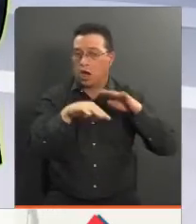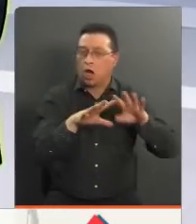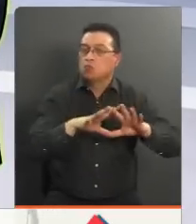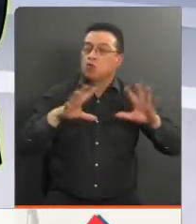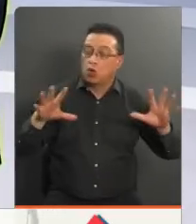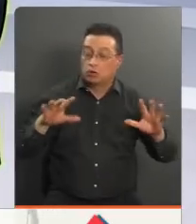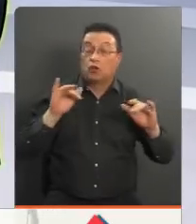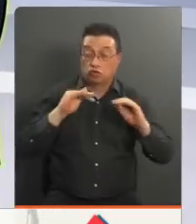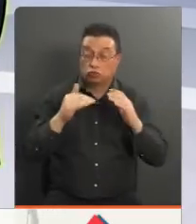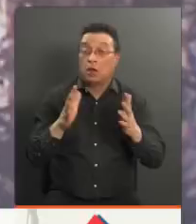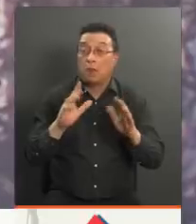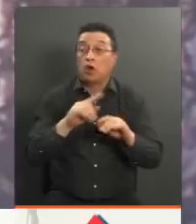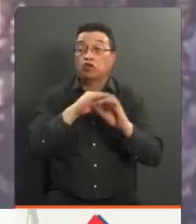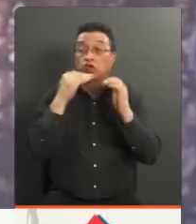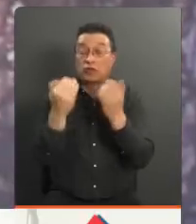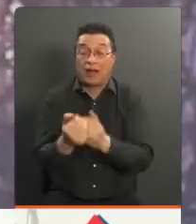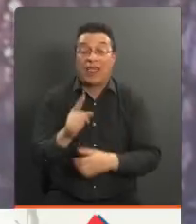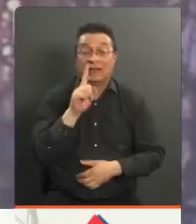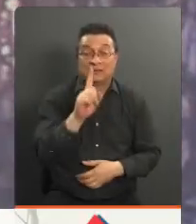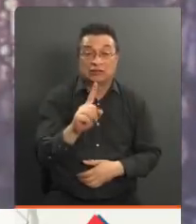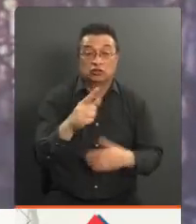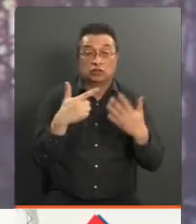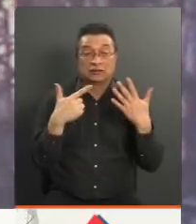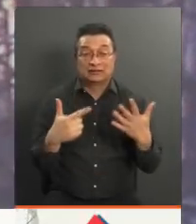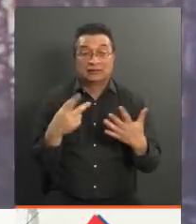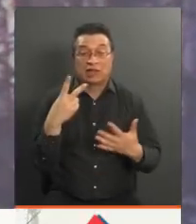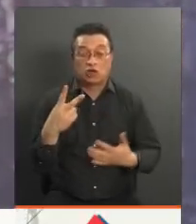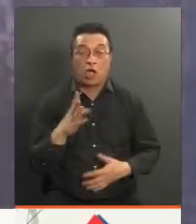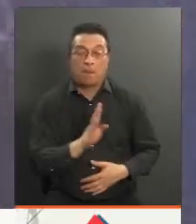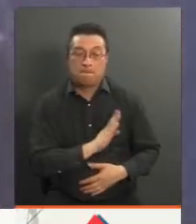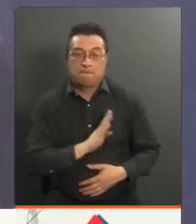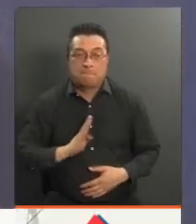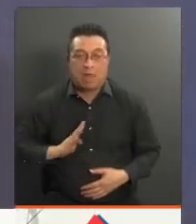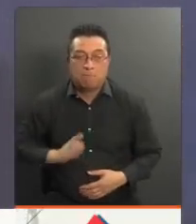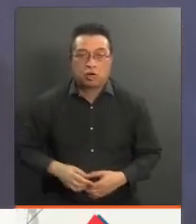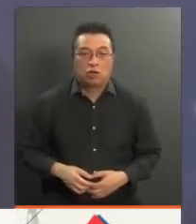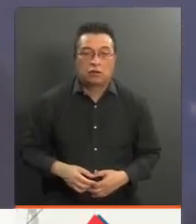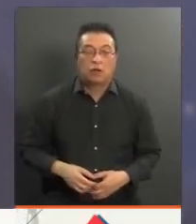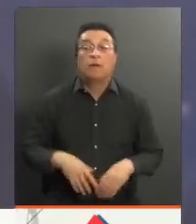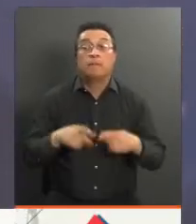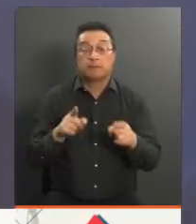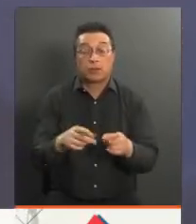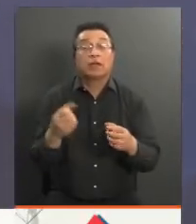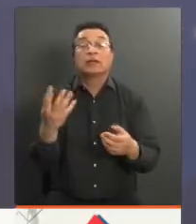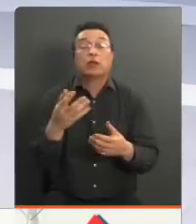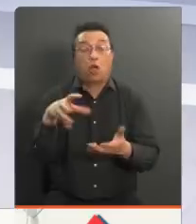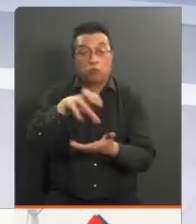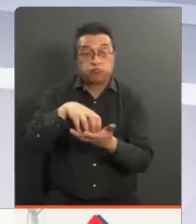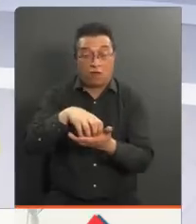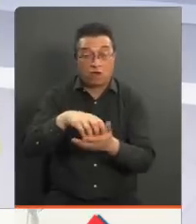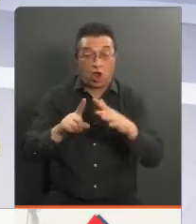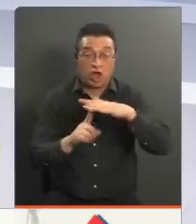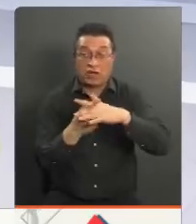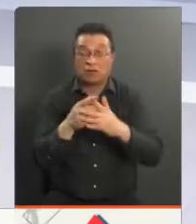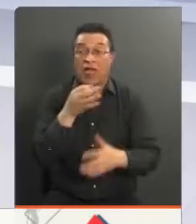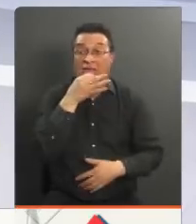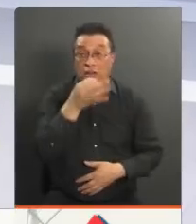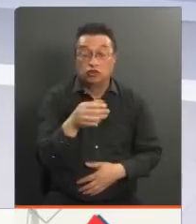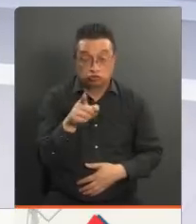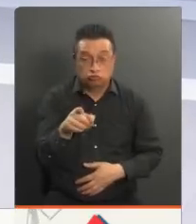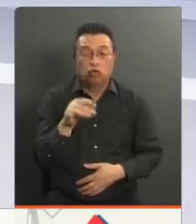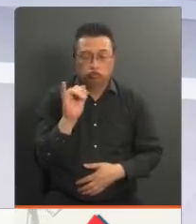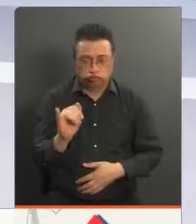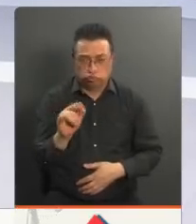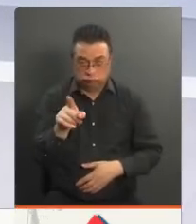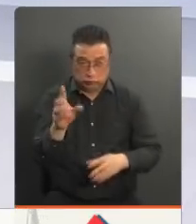un total de 172 miembros. ¿Qué pasó? Los pueblos originarios dijeron, con esta fórmula sí nos sumamos.